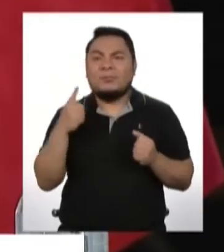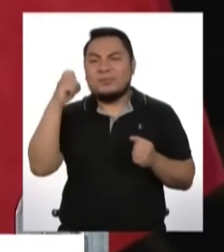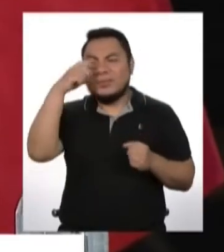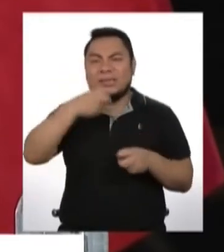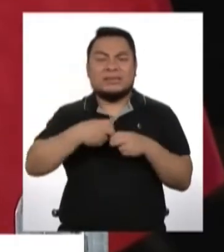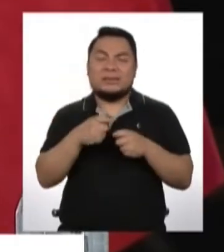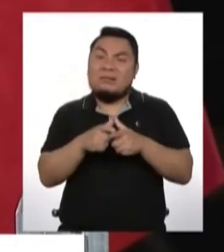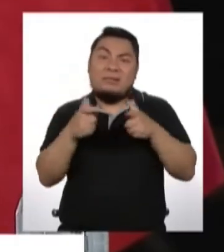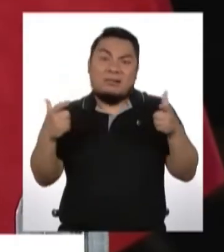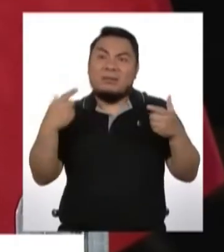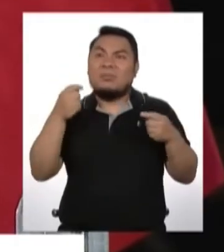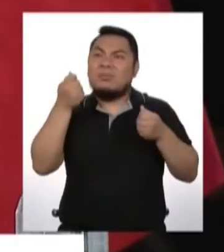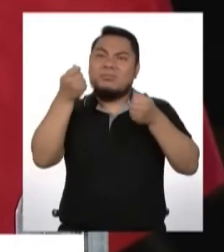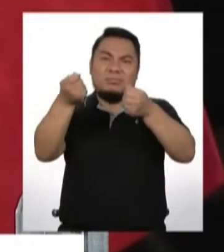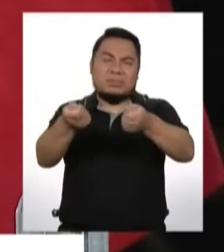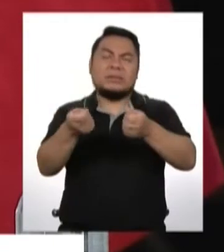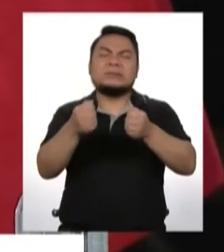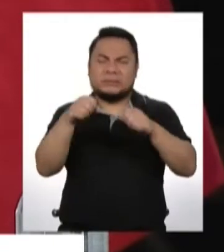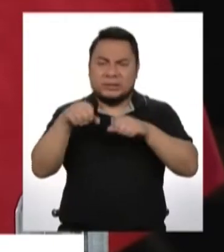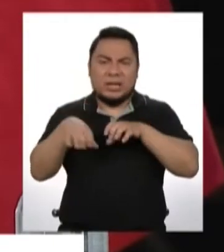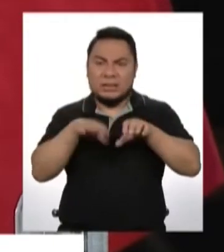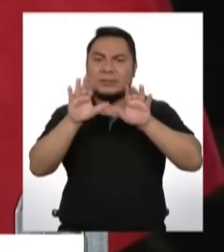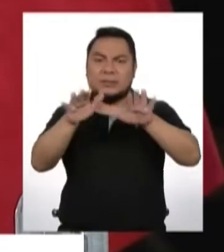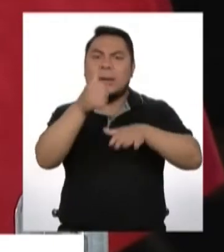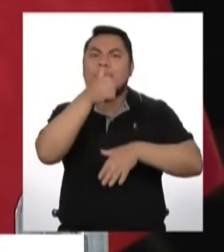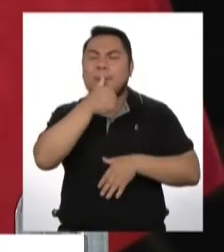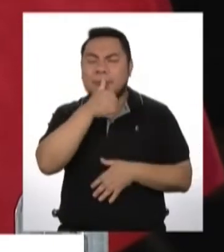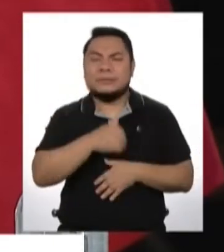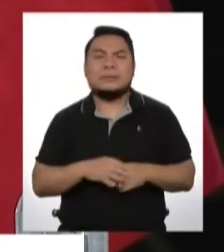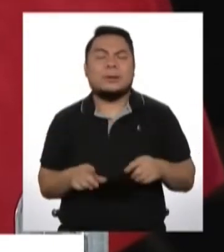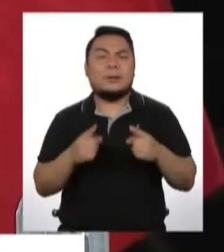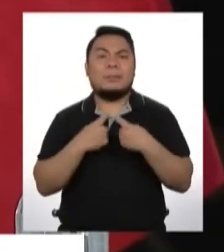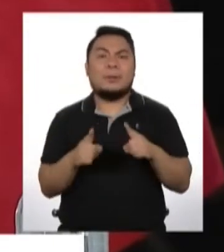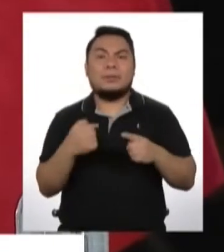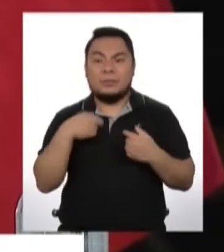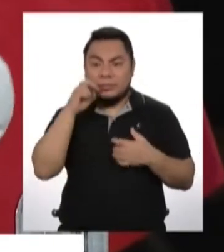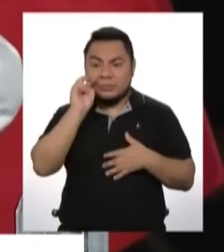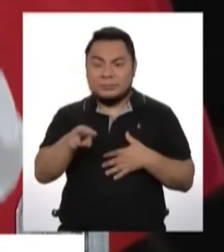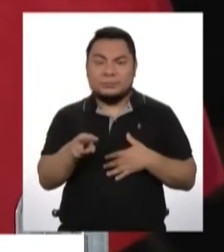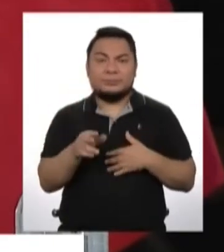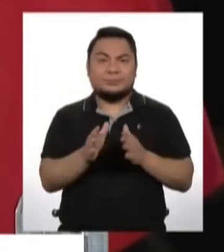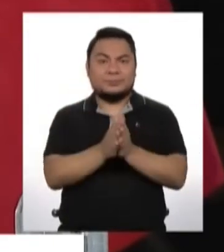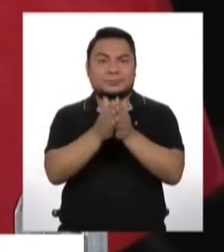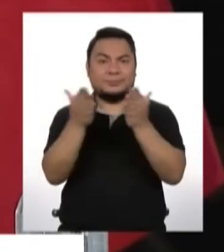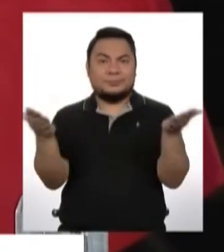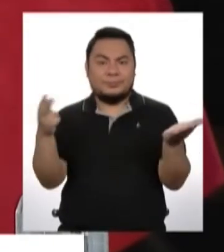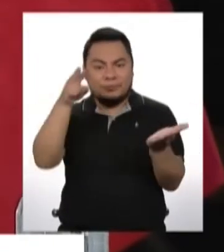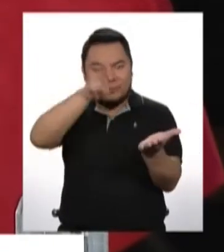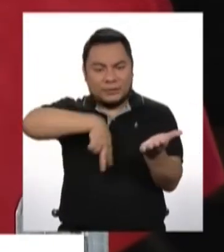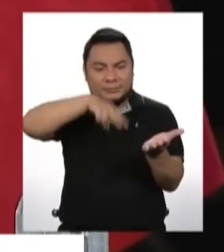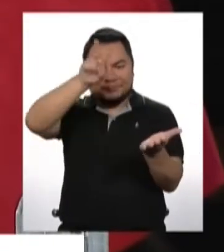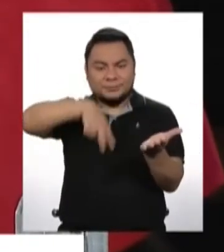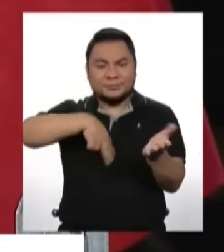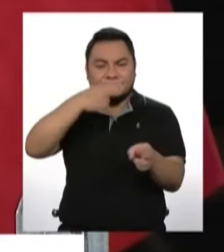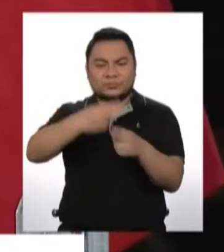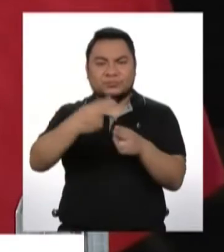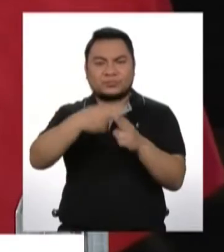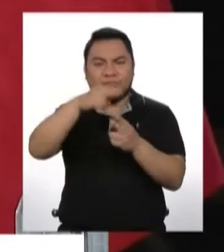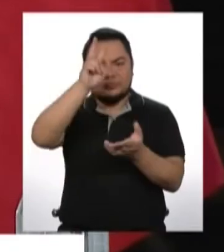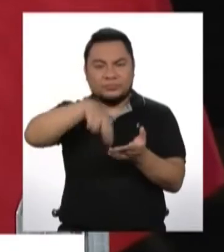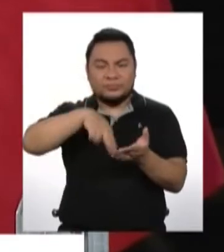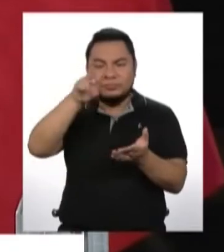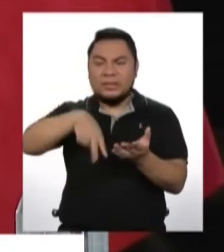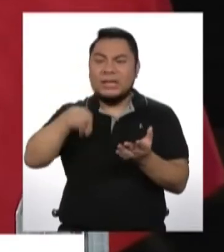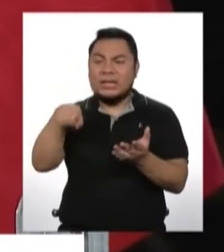bancaria para hacerles más rápido. Lo estamos haciendo, pero hemos visto el padrón nacional de hogares y vemos que hay un